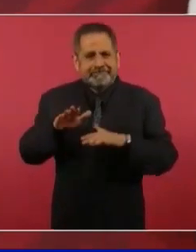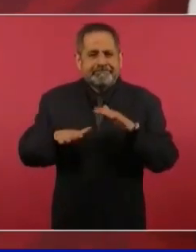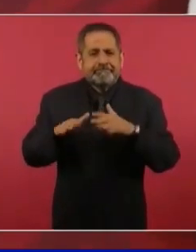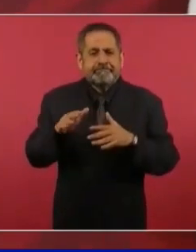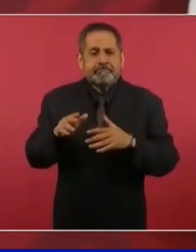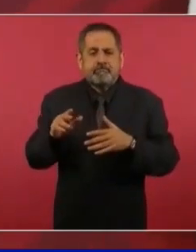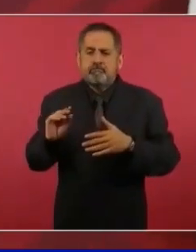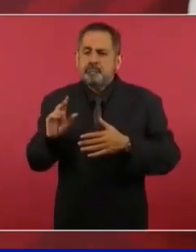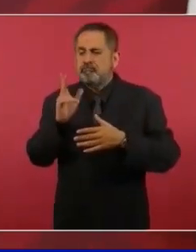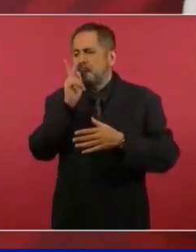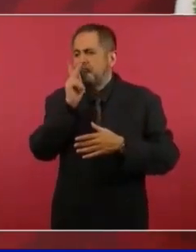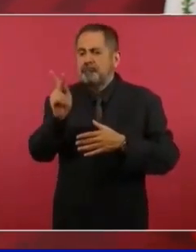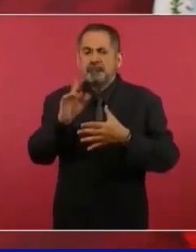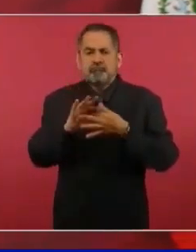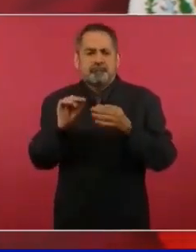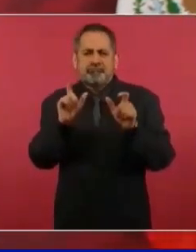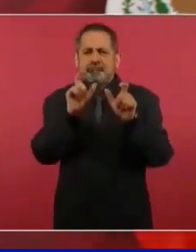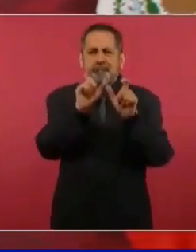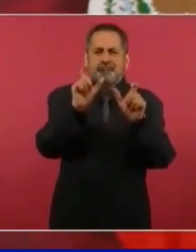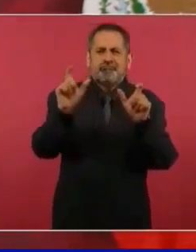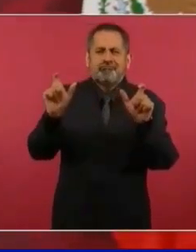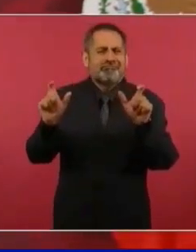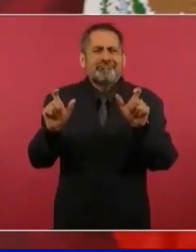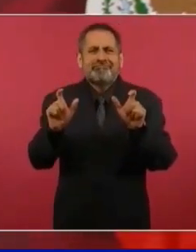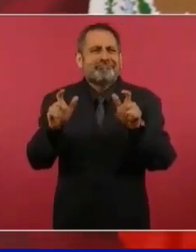que se usan tecnicismos